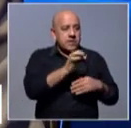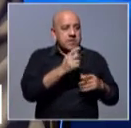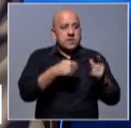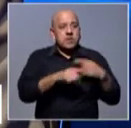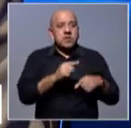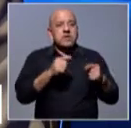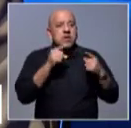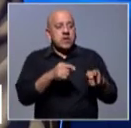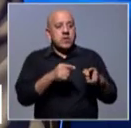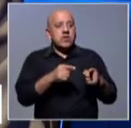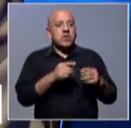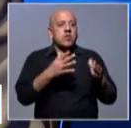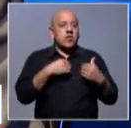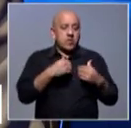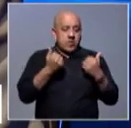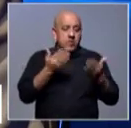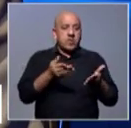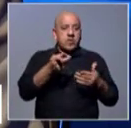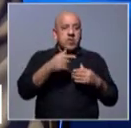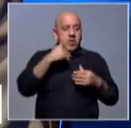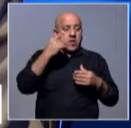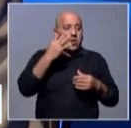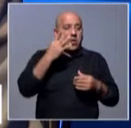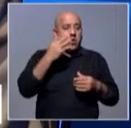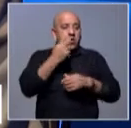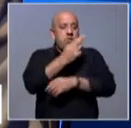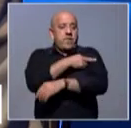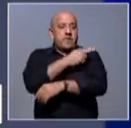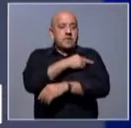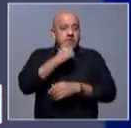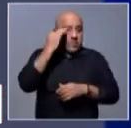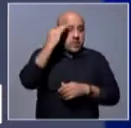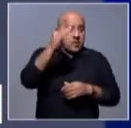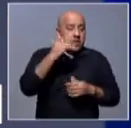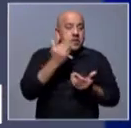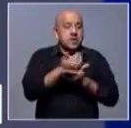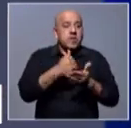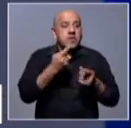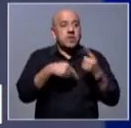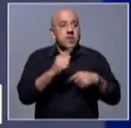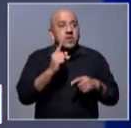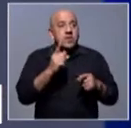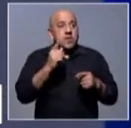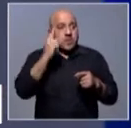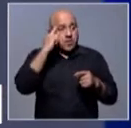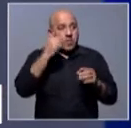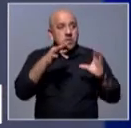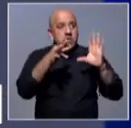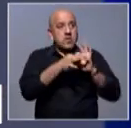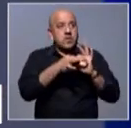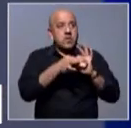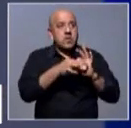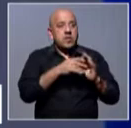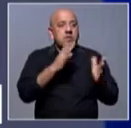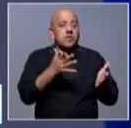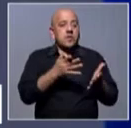esta medida tendría extendería a favorecer más a los oficiales militares retirados este y de alguna manera asocio esta redacción a